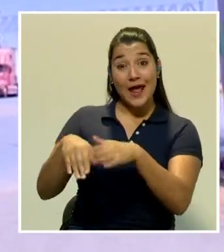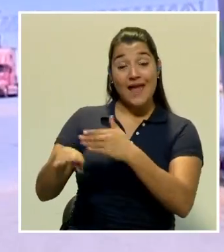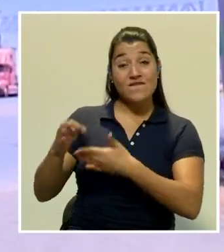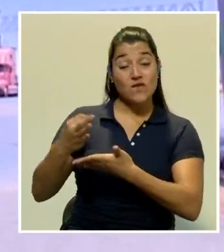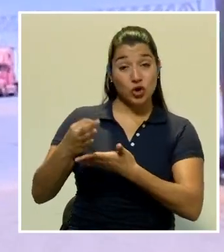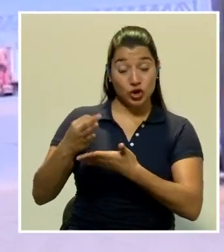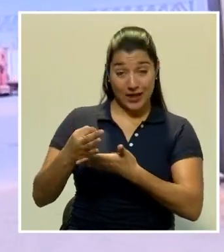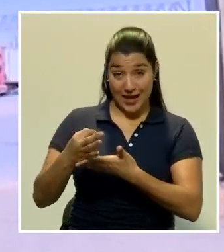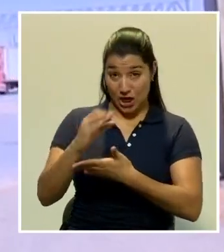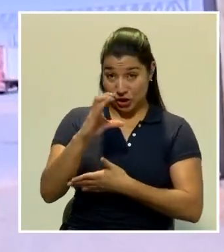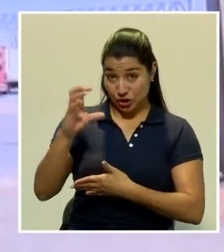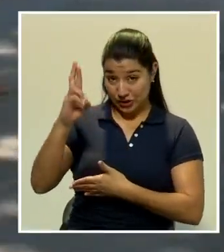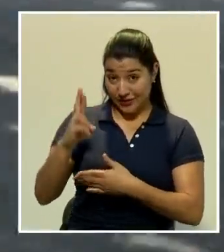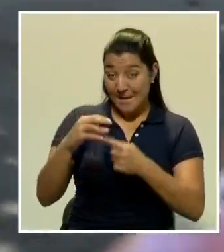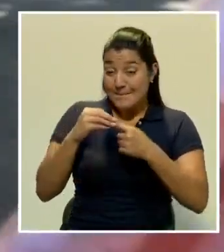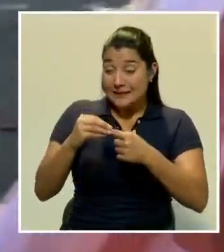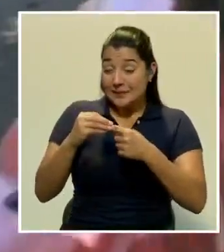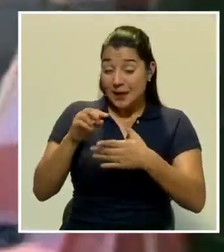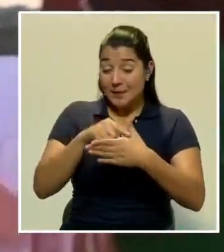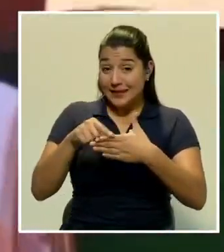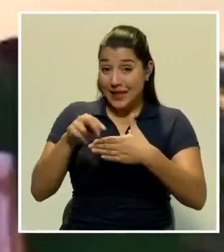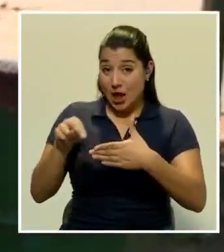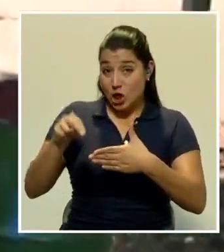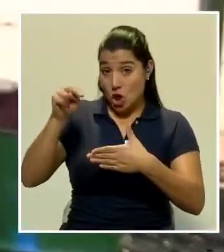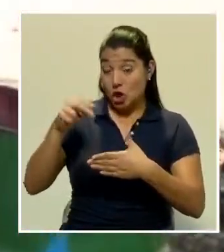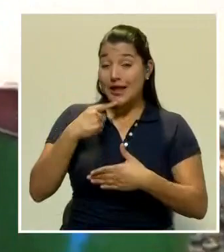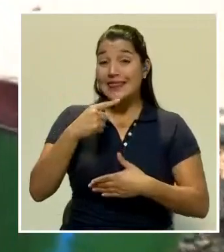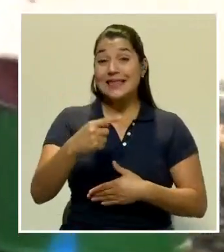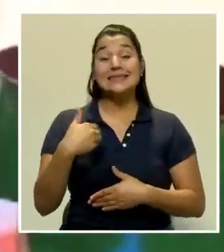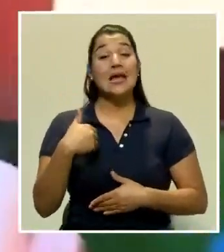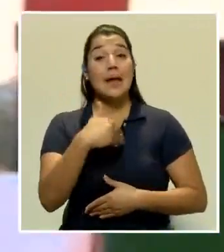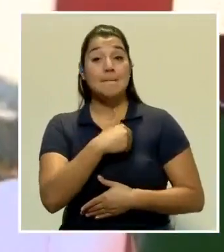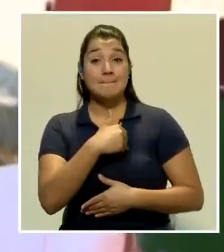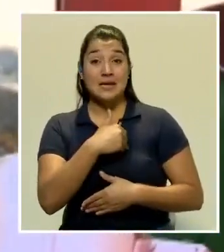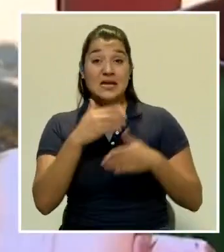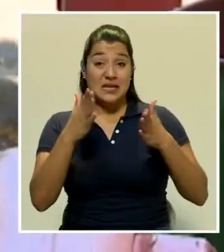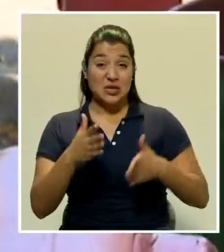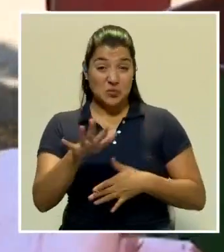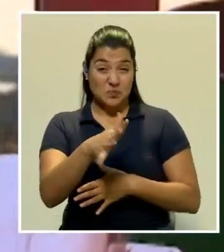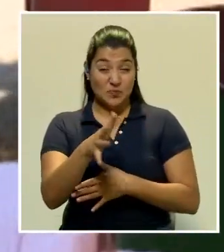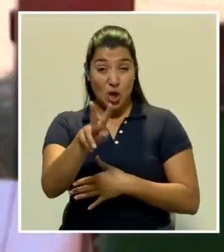Rica, principalmente en la zona norte. Según el ministro, en general, cerca de